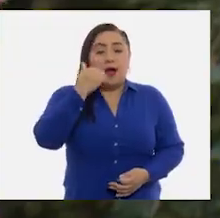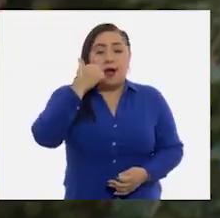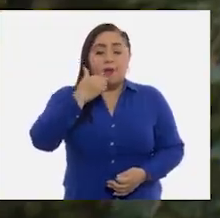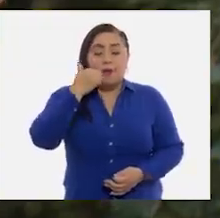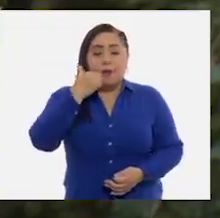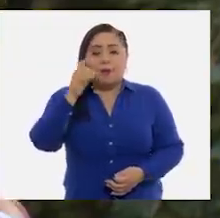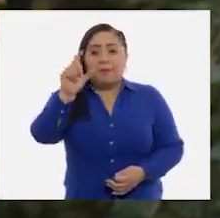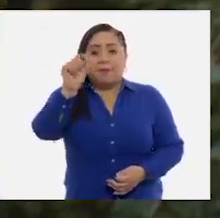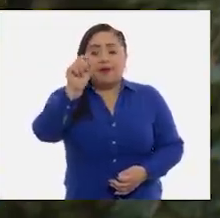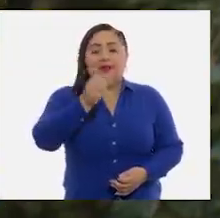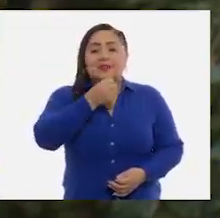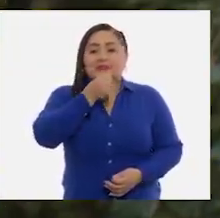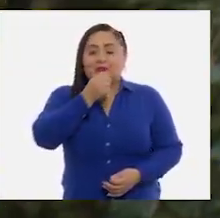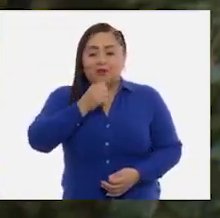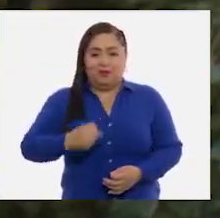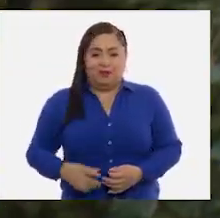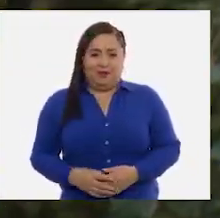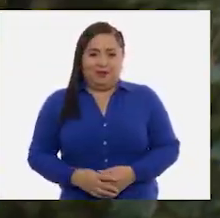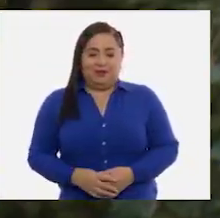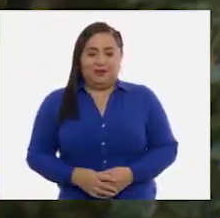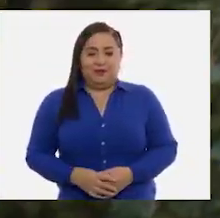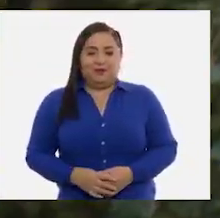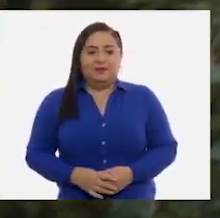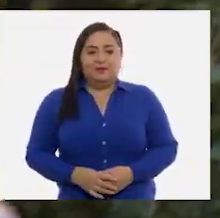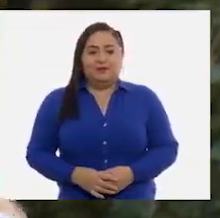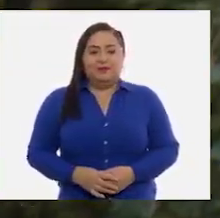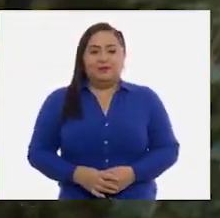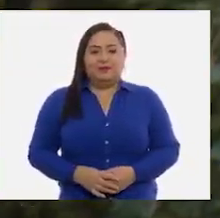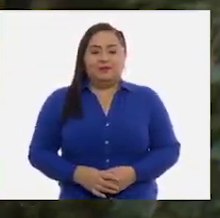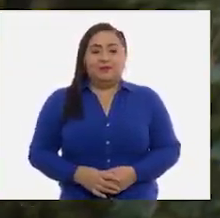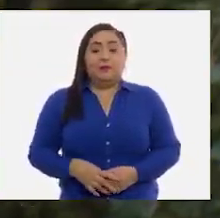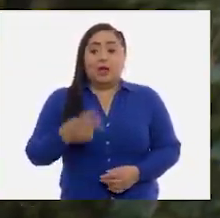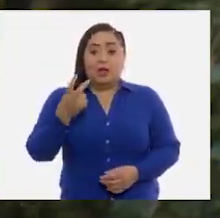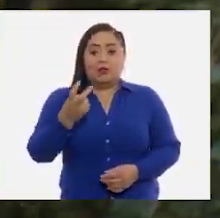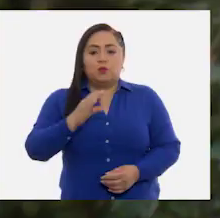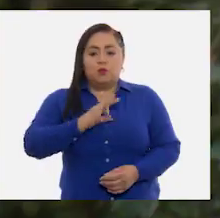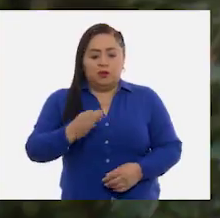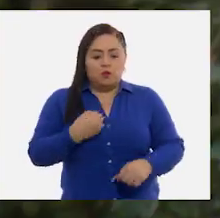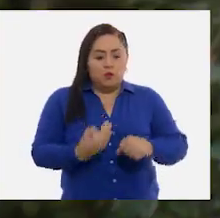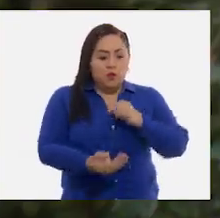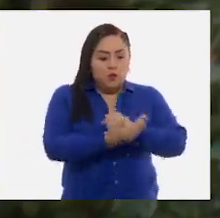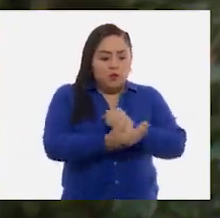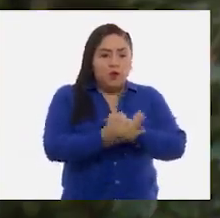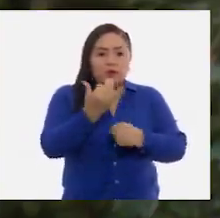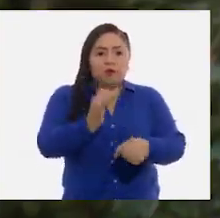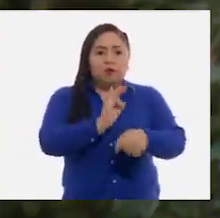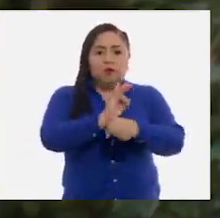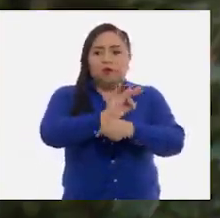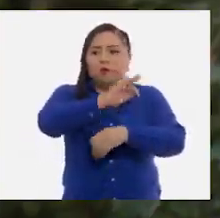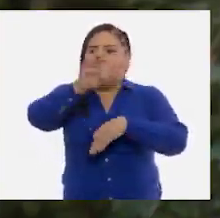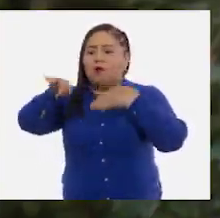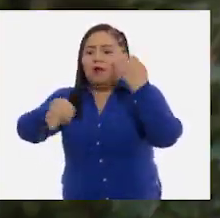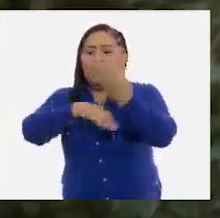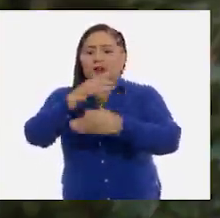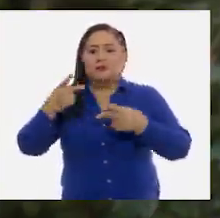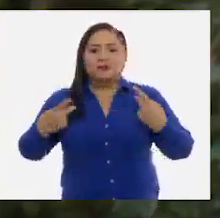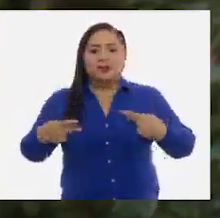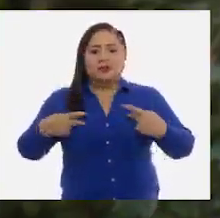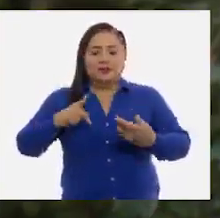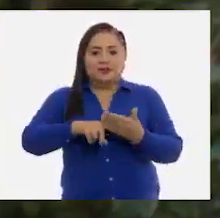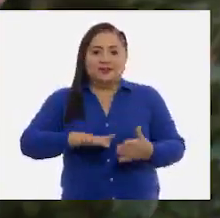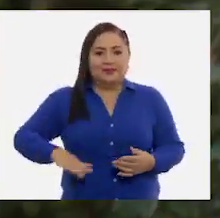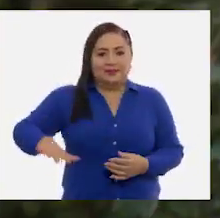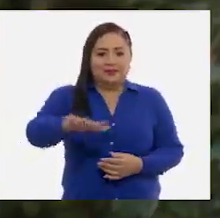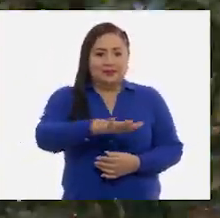jabón durante 20 segundos. Así te proteges tú y proteges a todas las personas